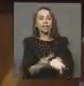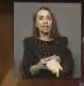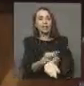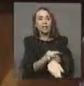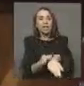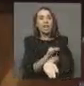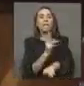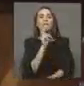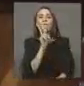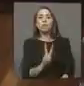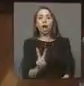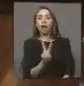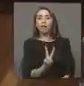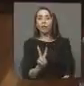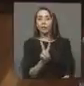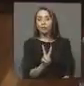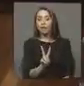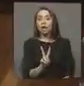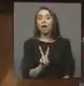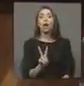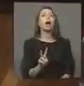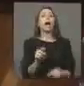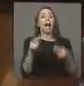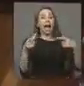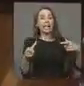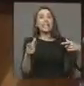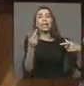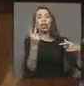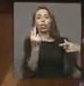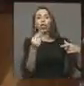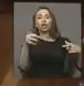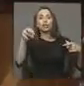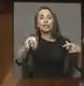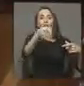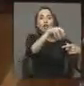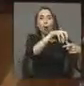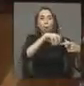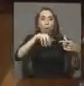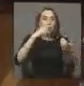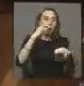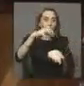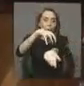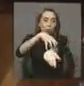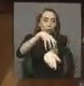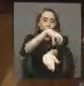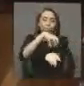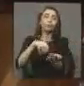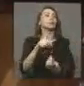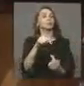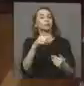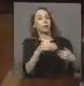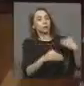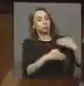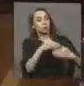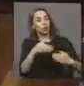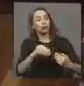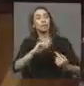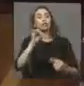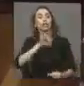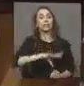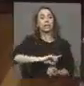Valdivia, comprendiendo sus 12 comunas. Cabe recordar que el proceso de regionalización, que data del